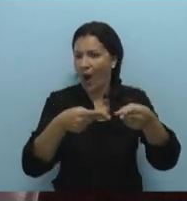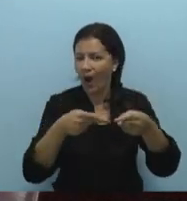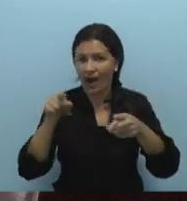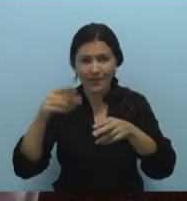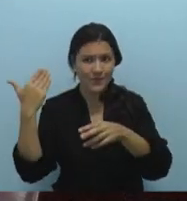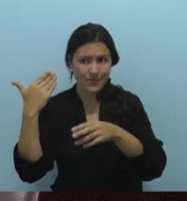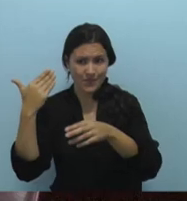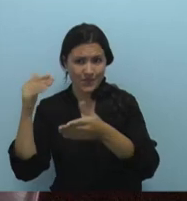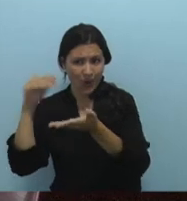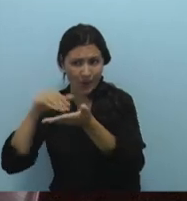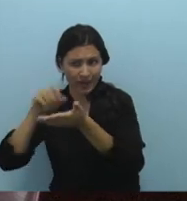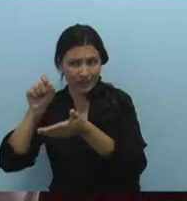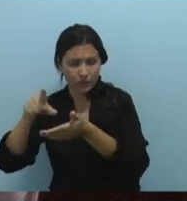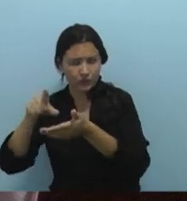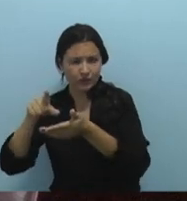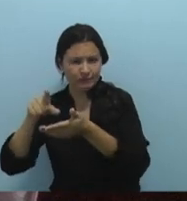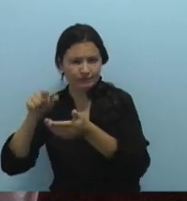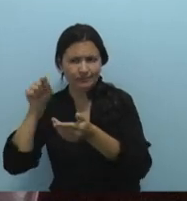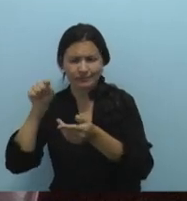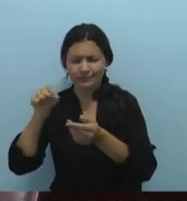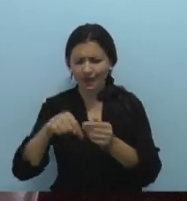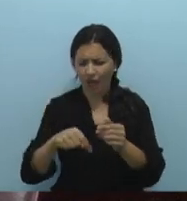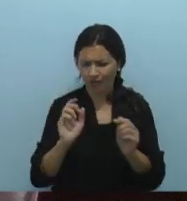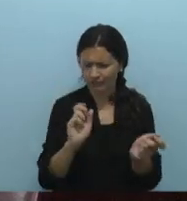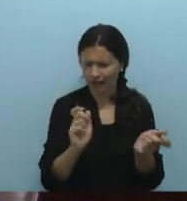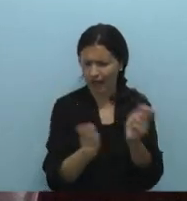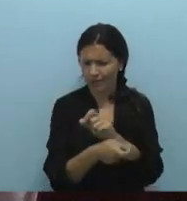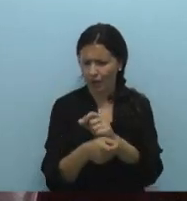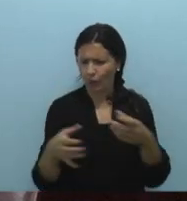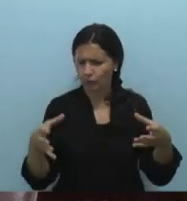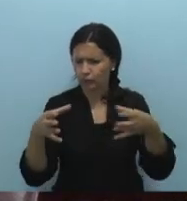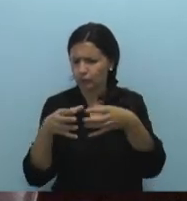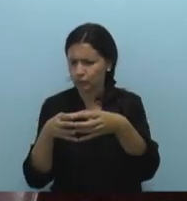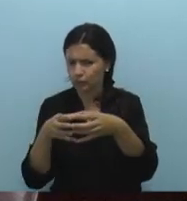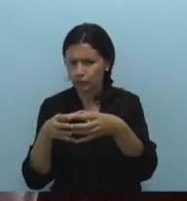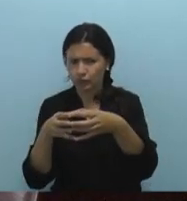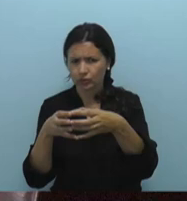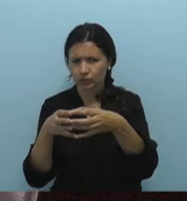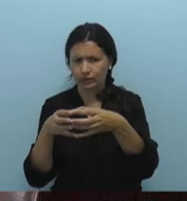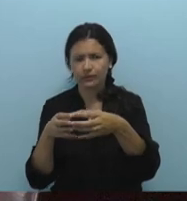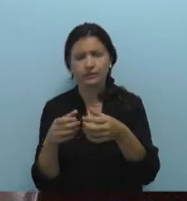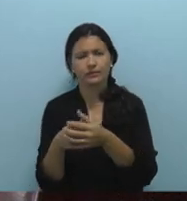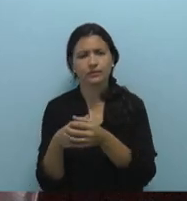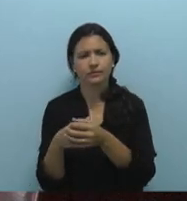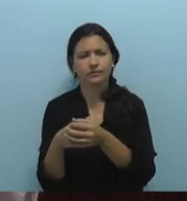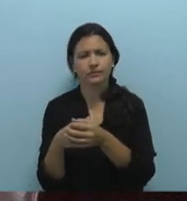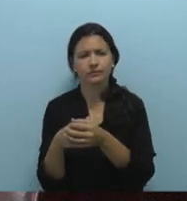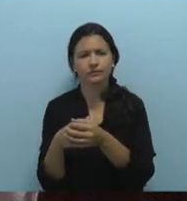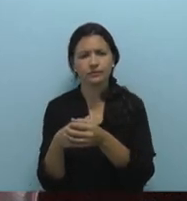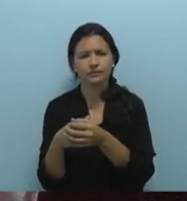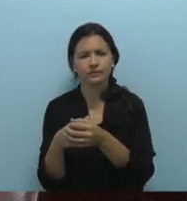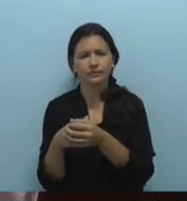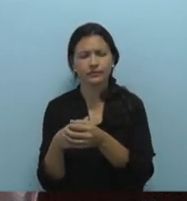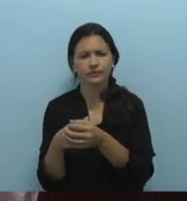sectores económicos concentrados, que no son los empresarios que quieren invertir. Nosotros no estamos en contra de los empresarios que quieren invertir en la